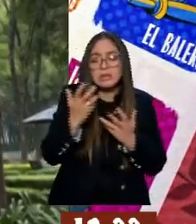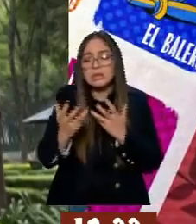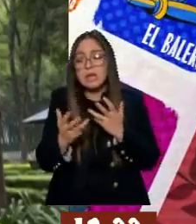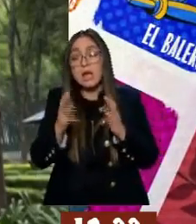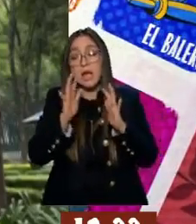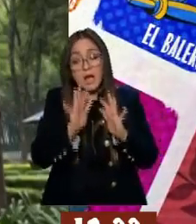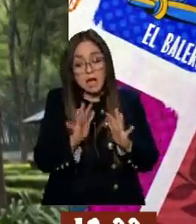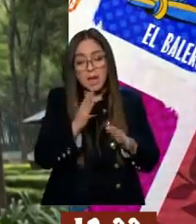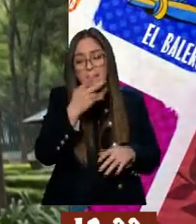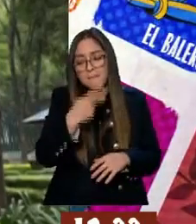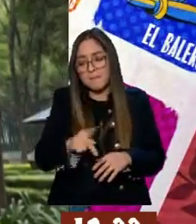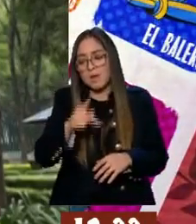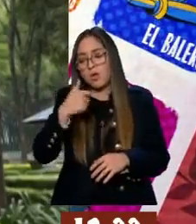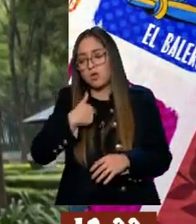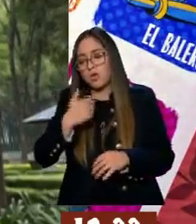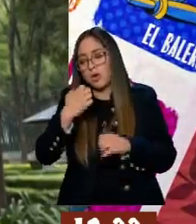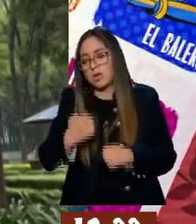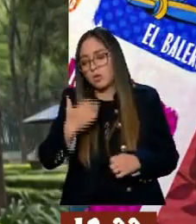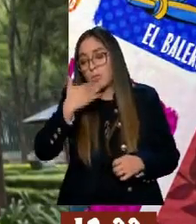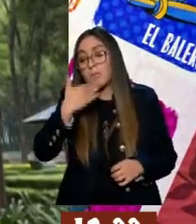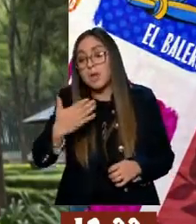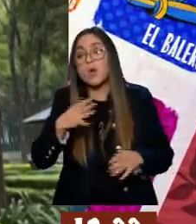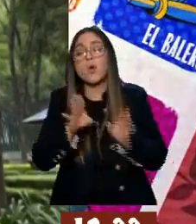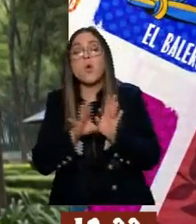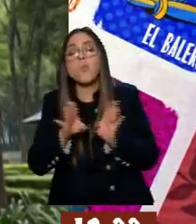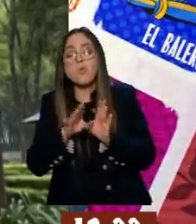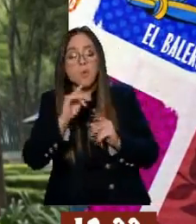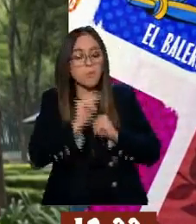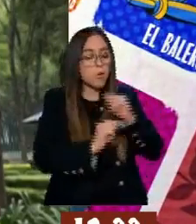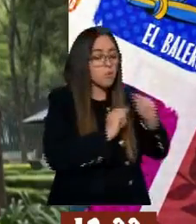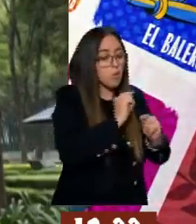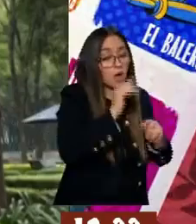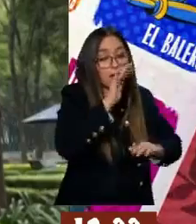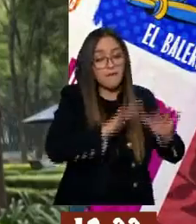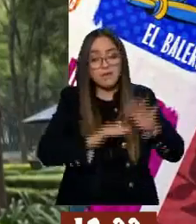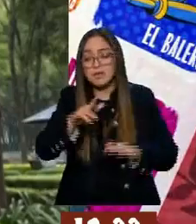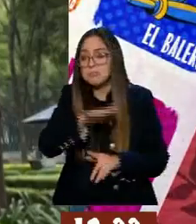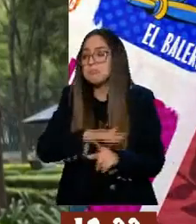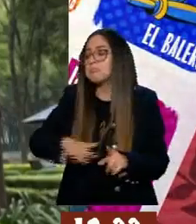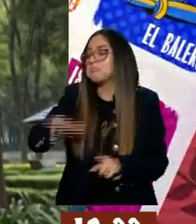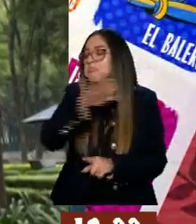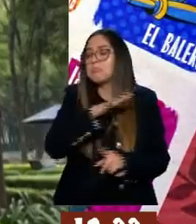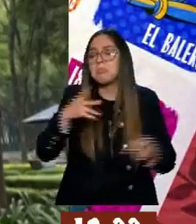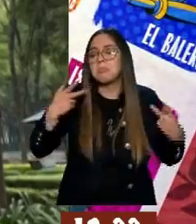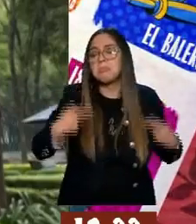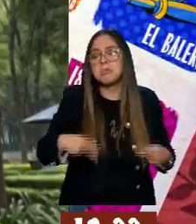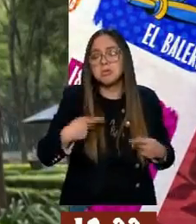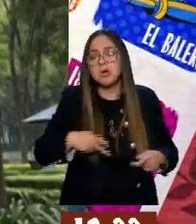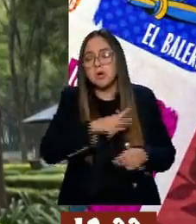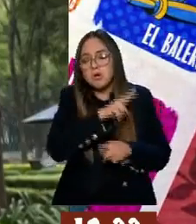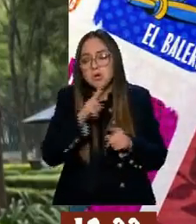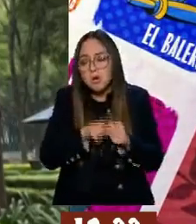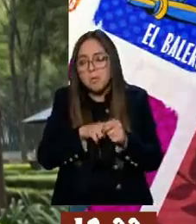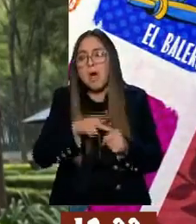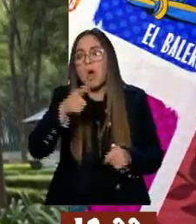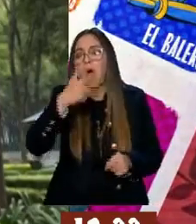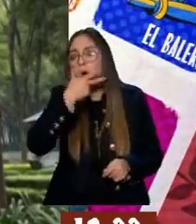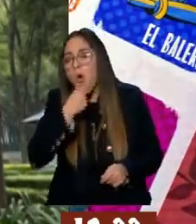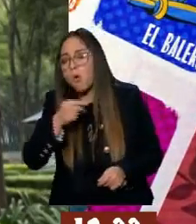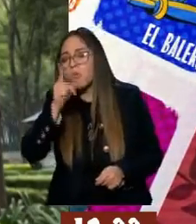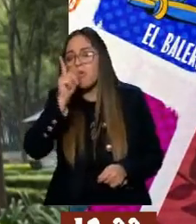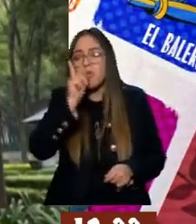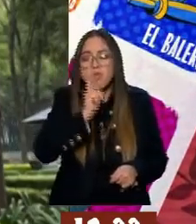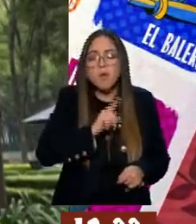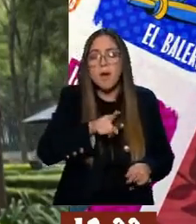de verdad lo hace muy bien, porque te muestra cómo muchas veces una situación cotidiana que para los hombres que crecimos en este mundo heteronormado,